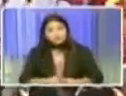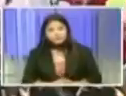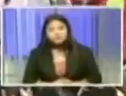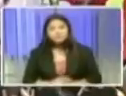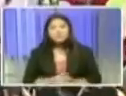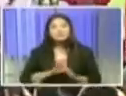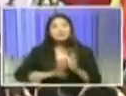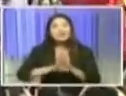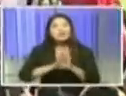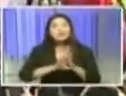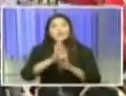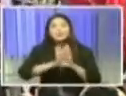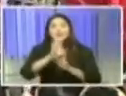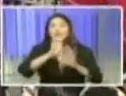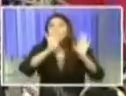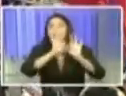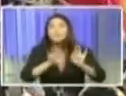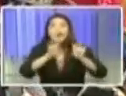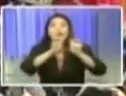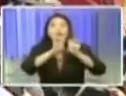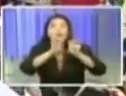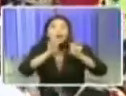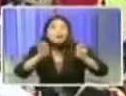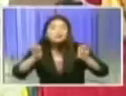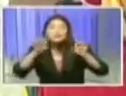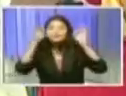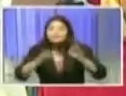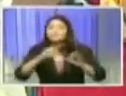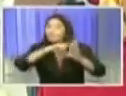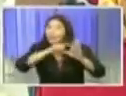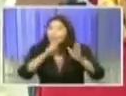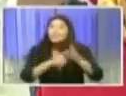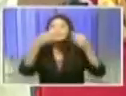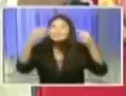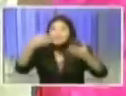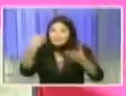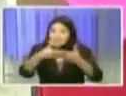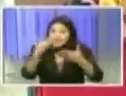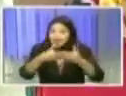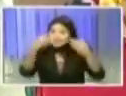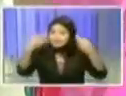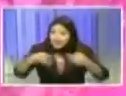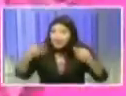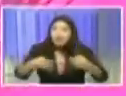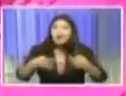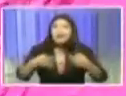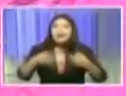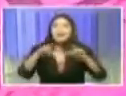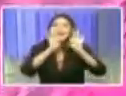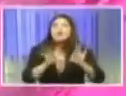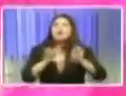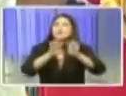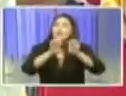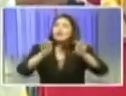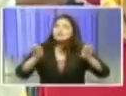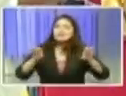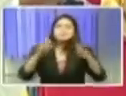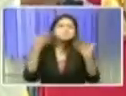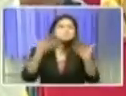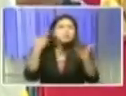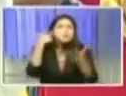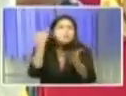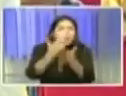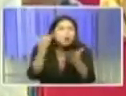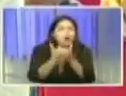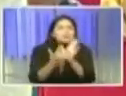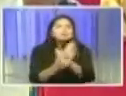de elevación de la calidad educativa concreta, real. La calidad educativa se comprueba en